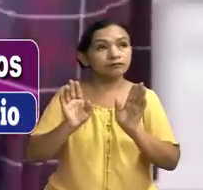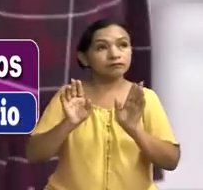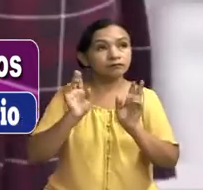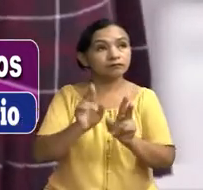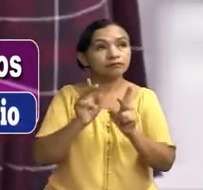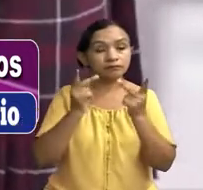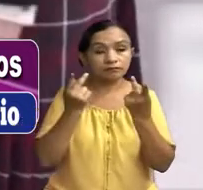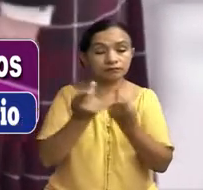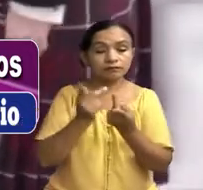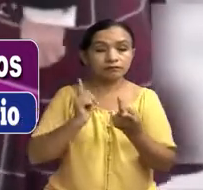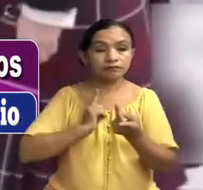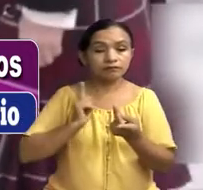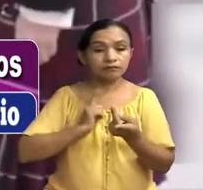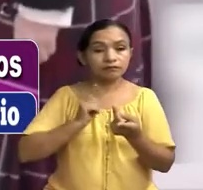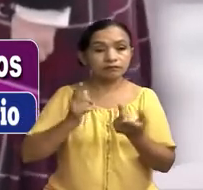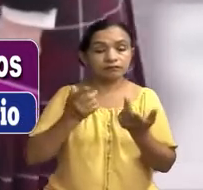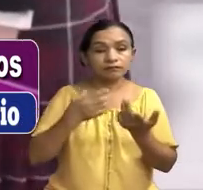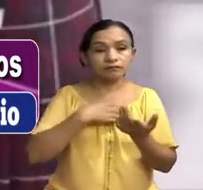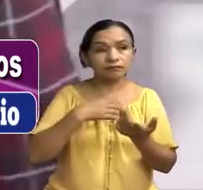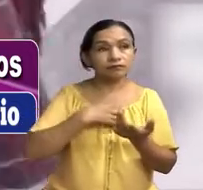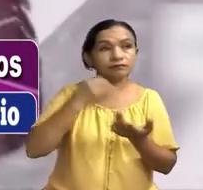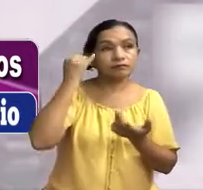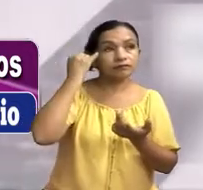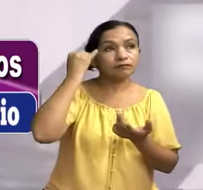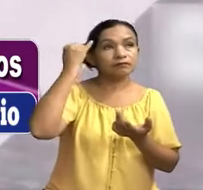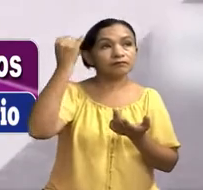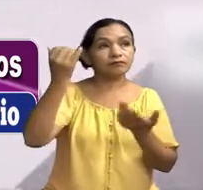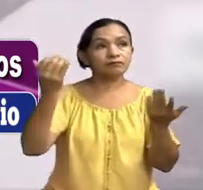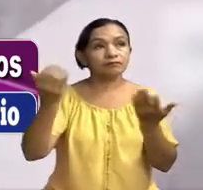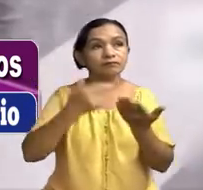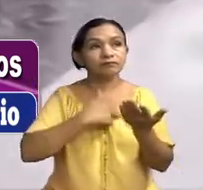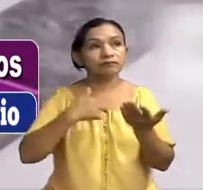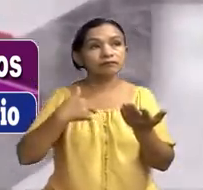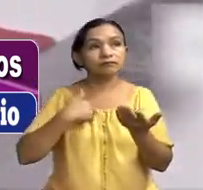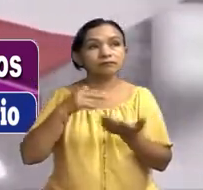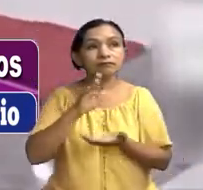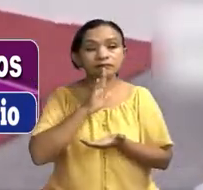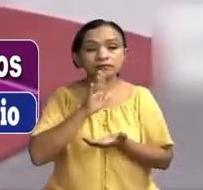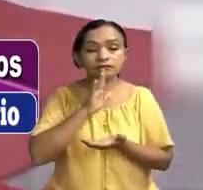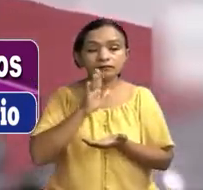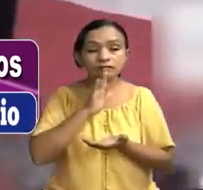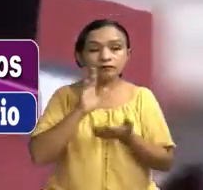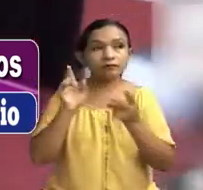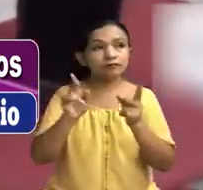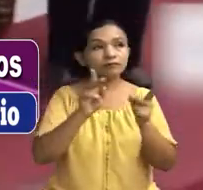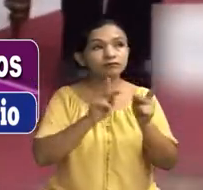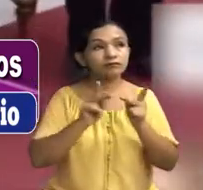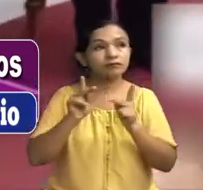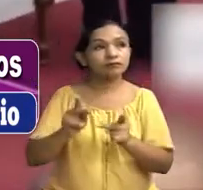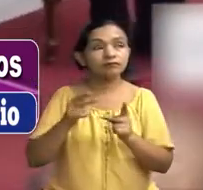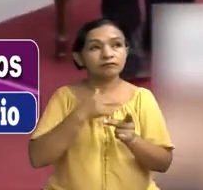lo mantienen en su diario, en su imaginario colectivo, o sea, parecía como que estaban hablando de alguien que había sido,